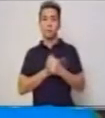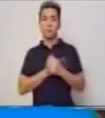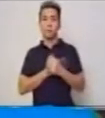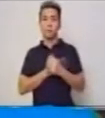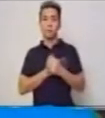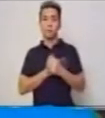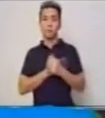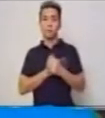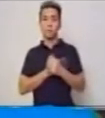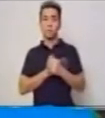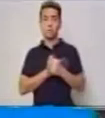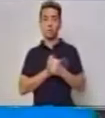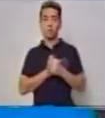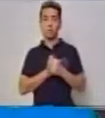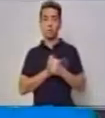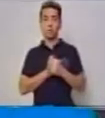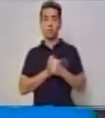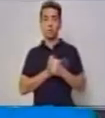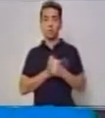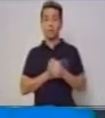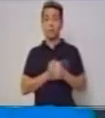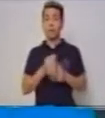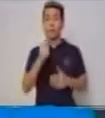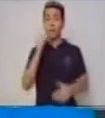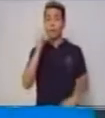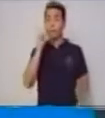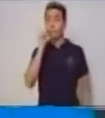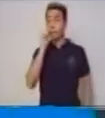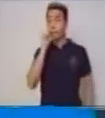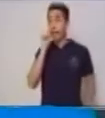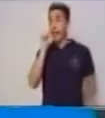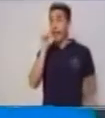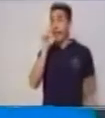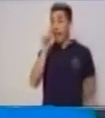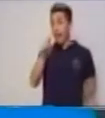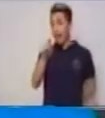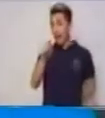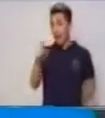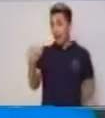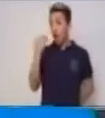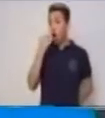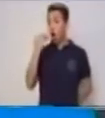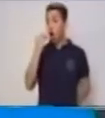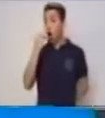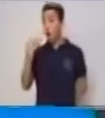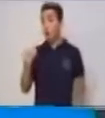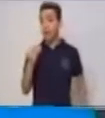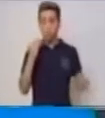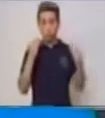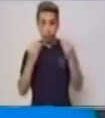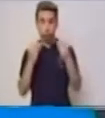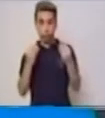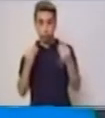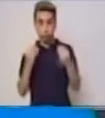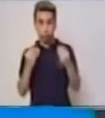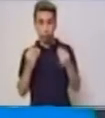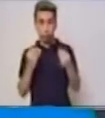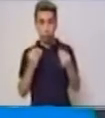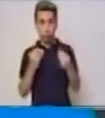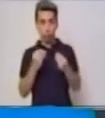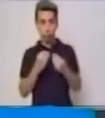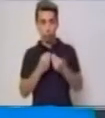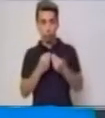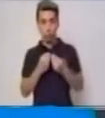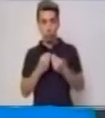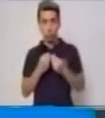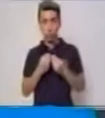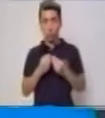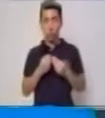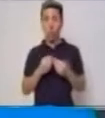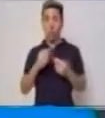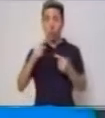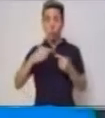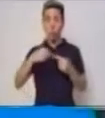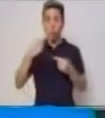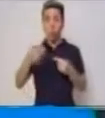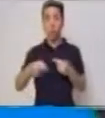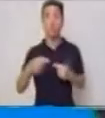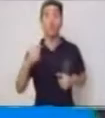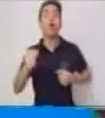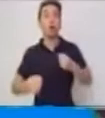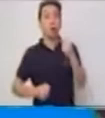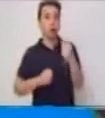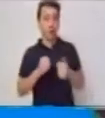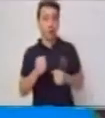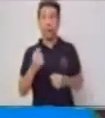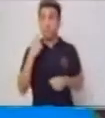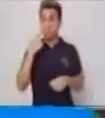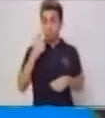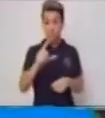él come mucho cuando corre. De nuevo, encontramos inicial mayúscula,